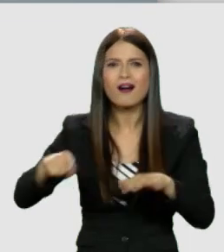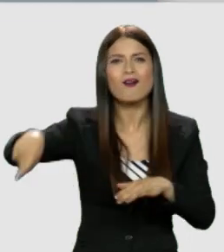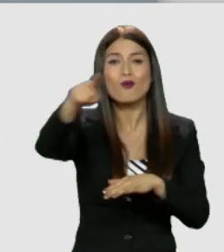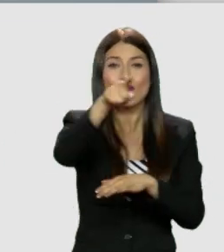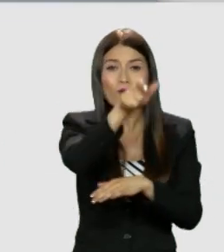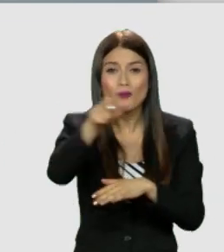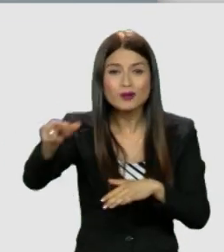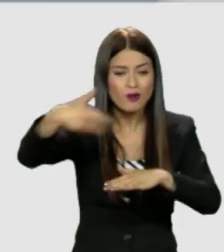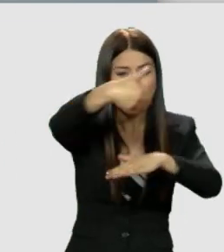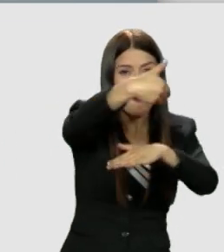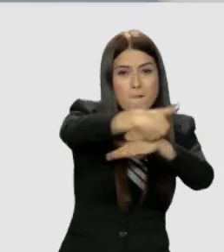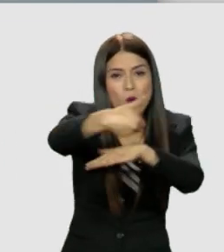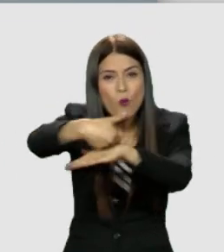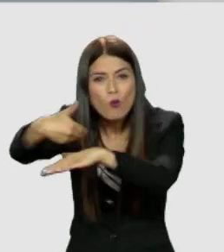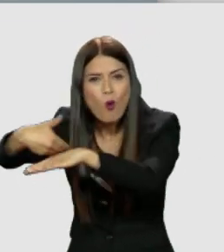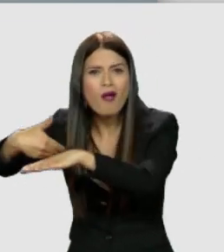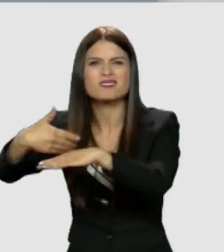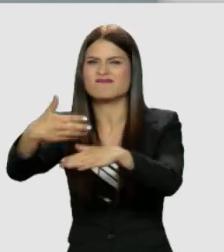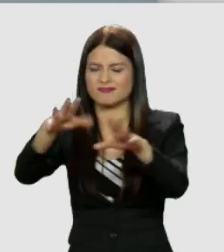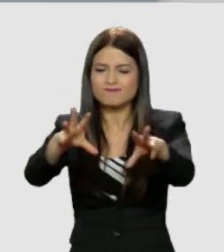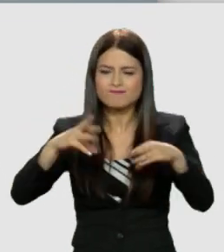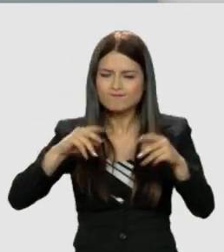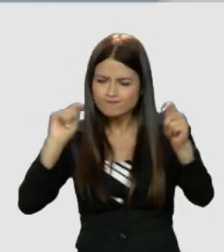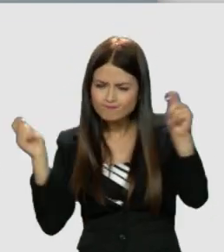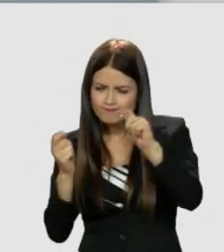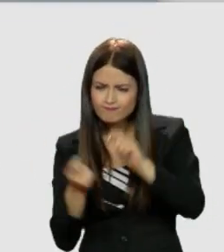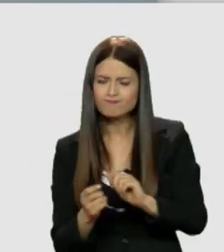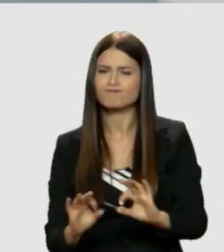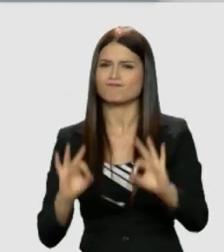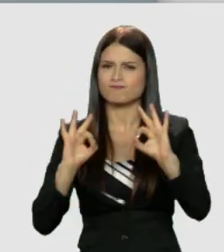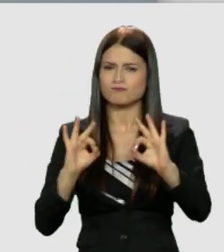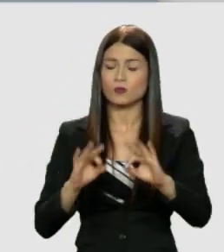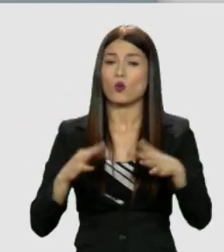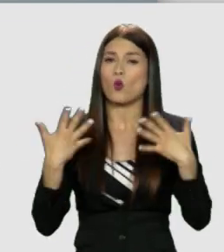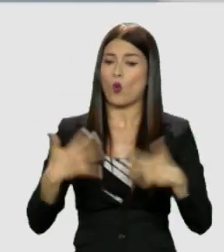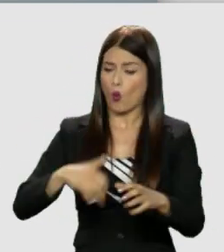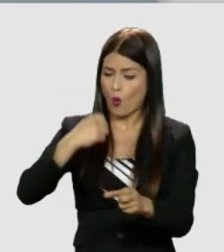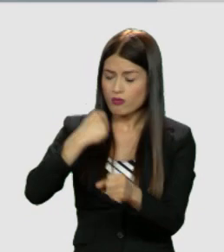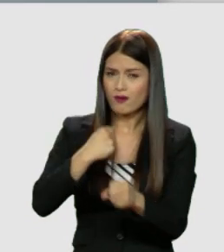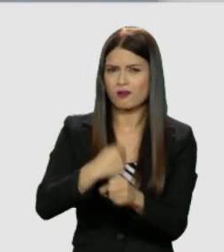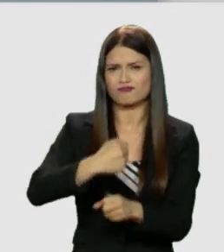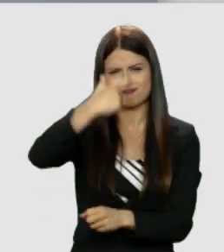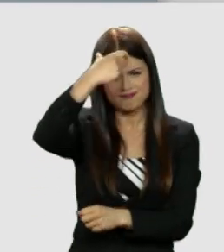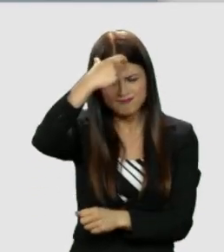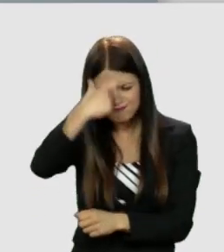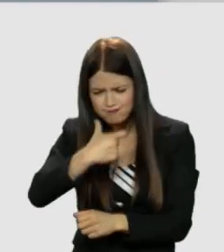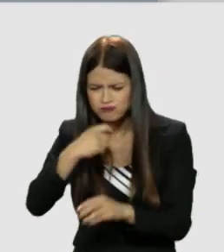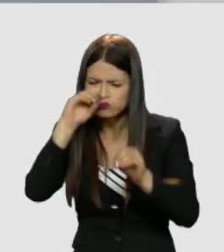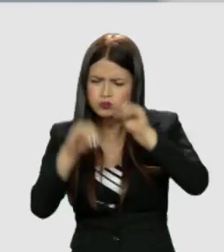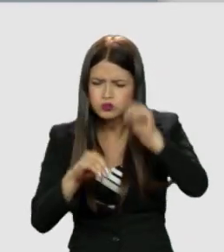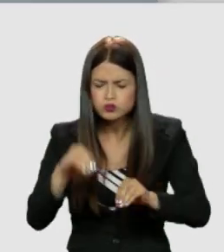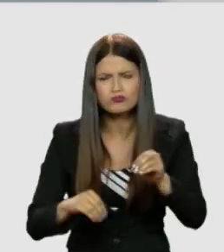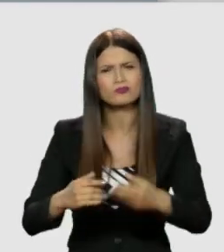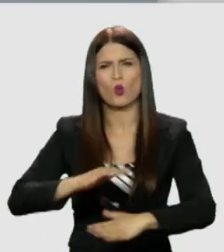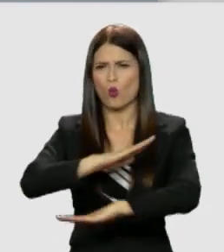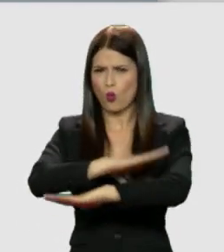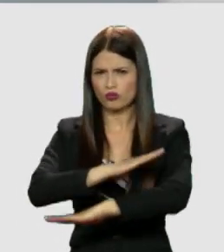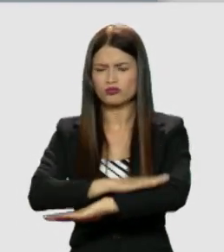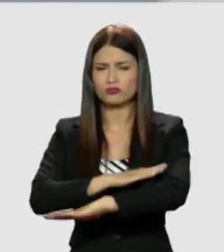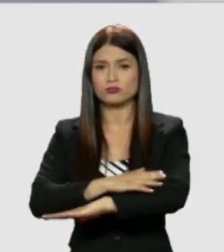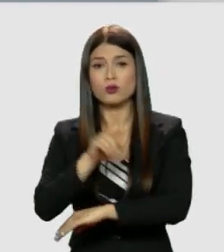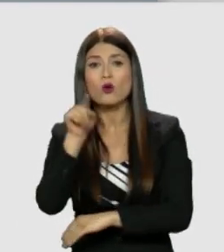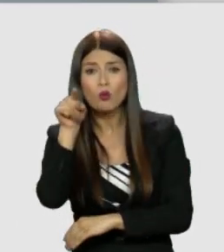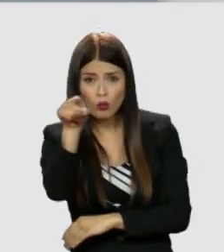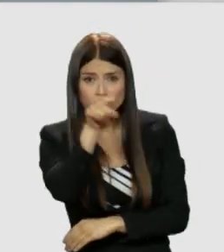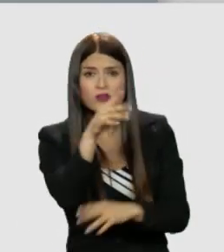de los temas propuestos por los colombianos fue un trabajo serio juicioso ustedes ustedes pueden